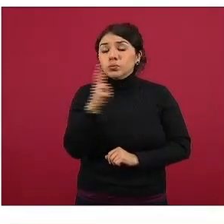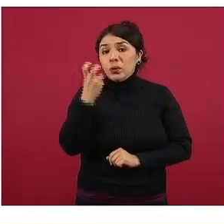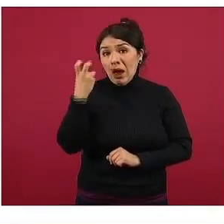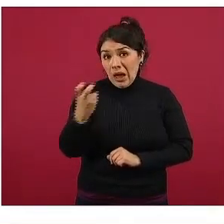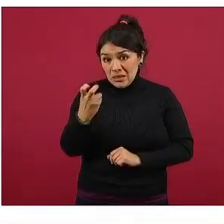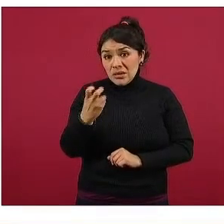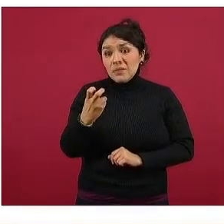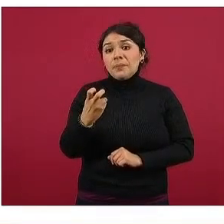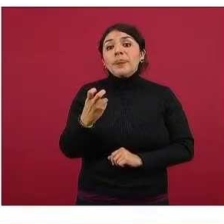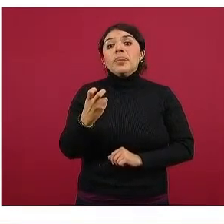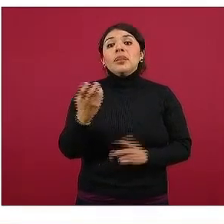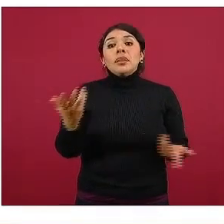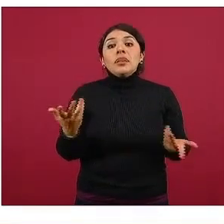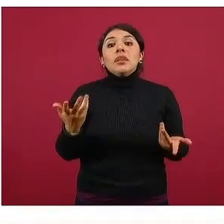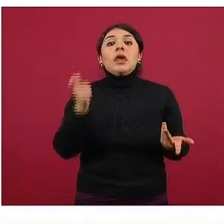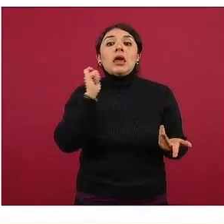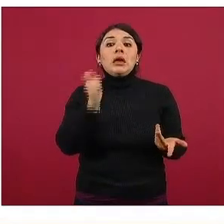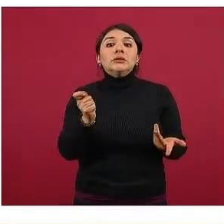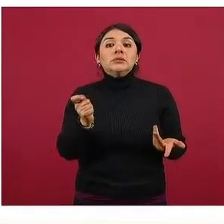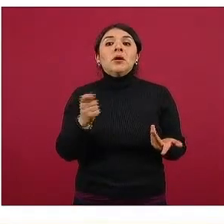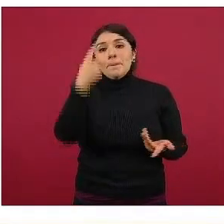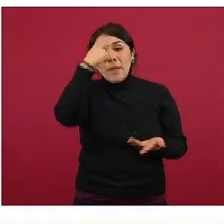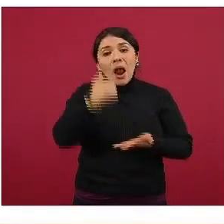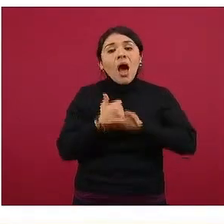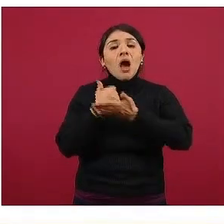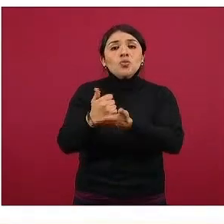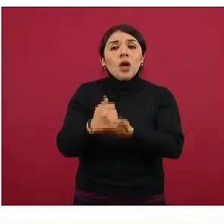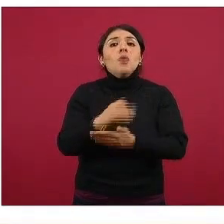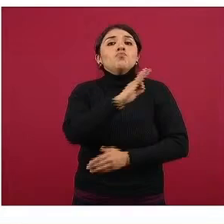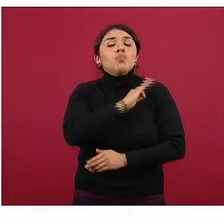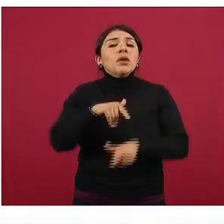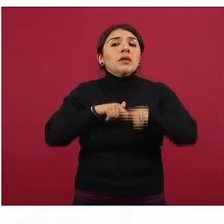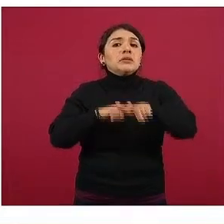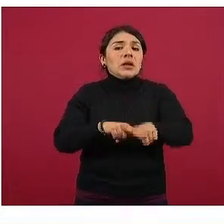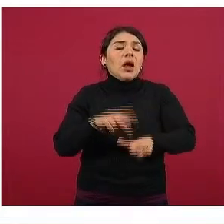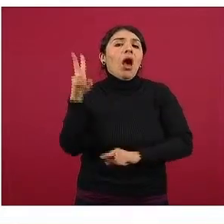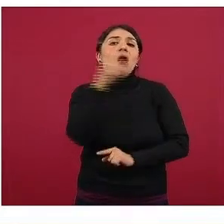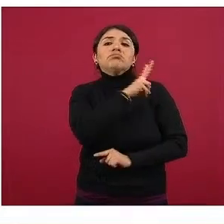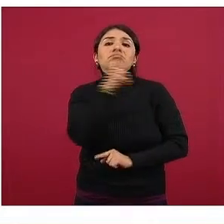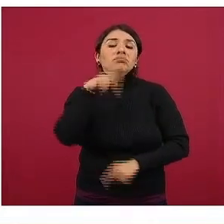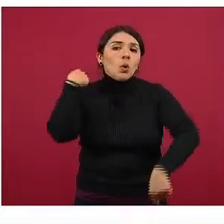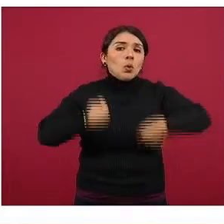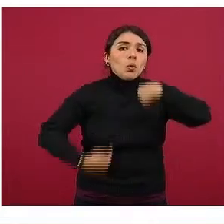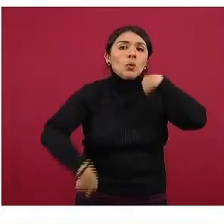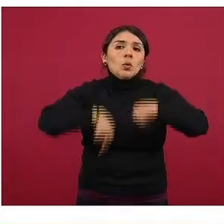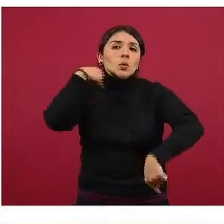de un ventilador mecánico que les ayuda a mantener la oxigenación